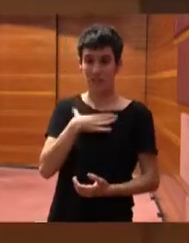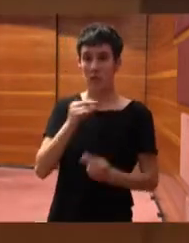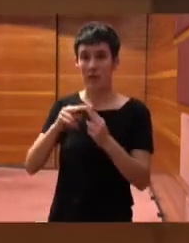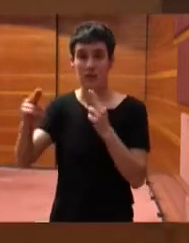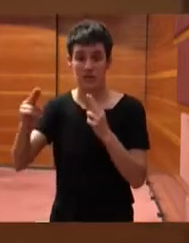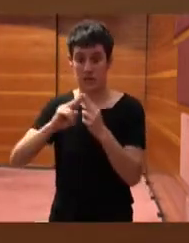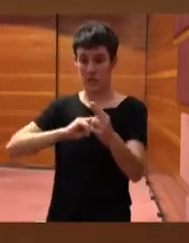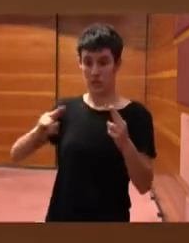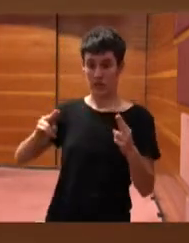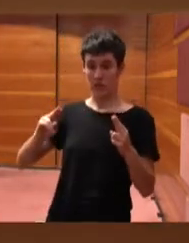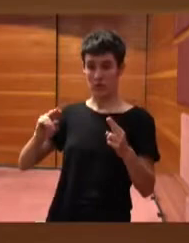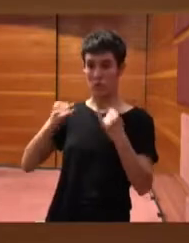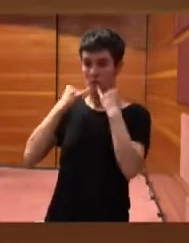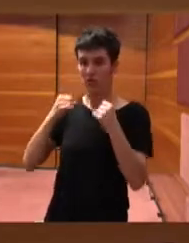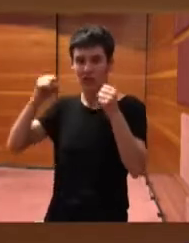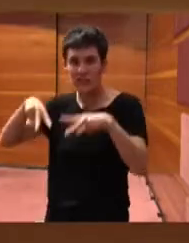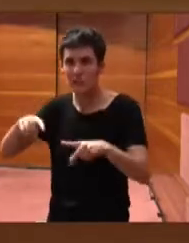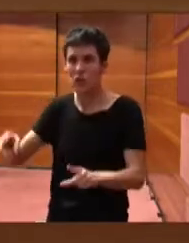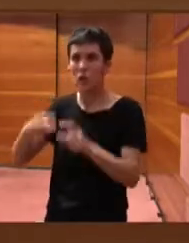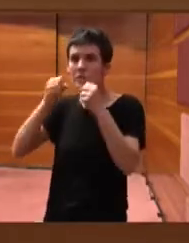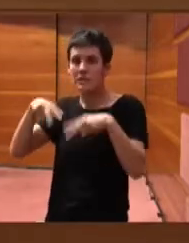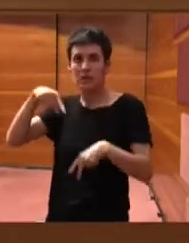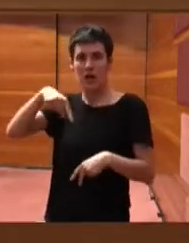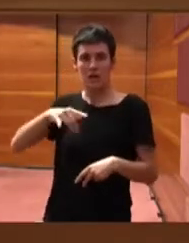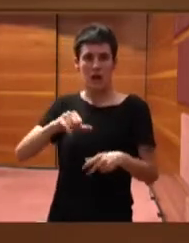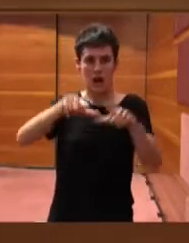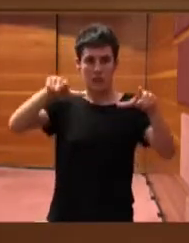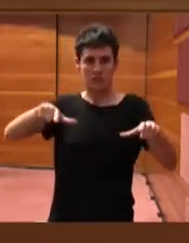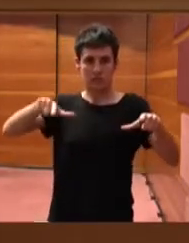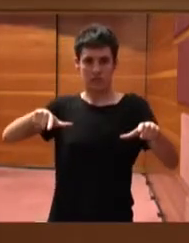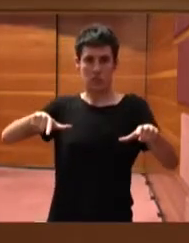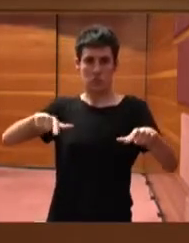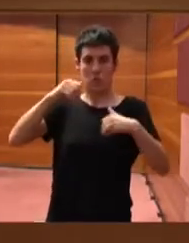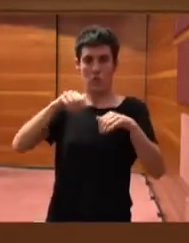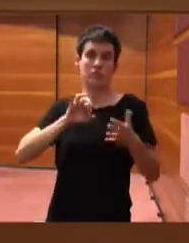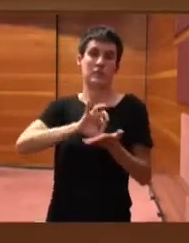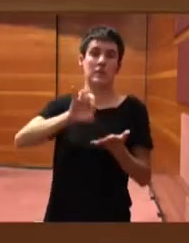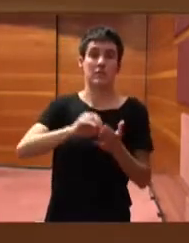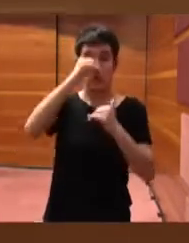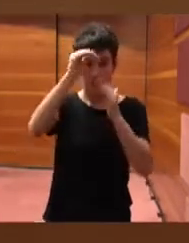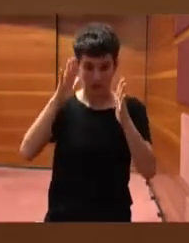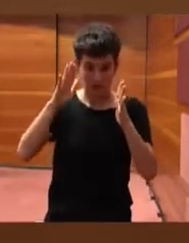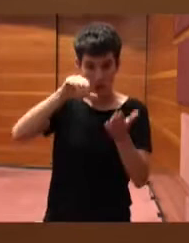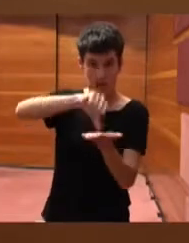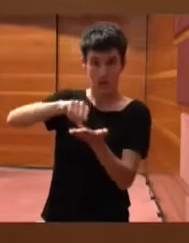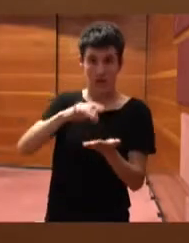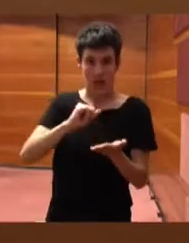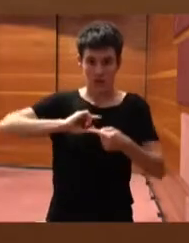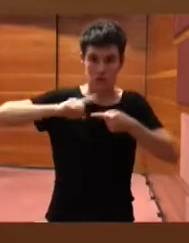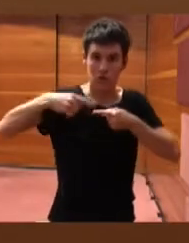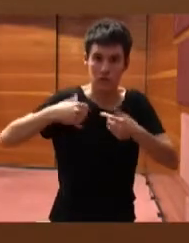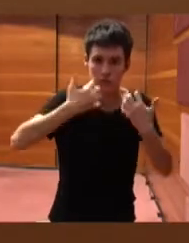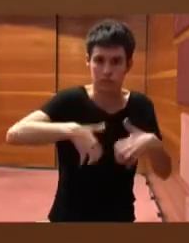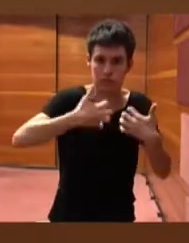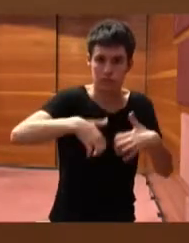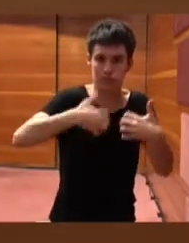mecanismo, incluso mejor. Aquí hay un buen SAC, hay un buen servicio de atención ciudadana que hace eso todos los días. Además, de